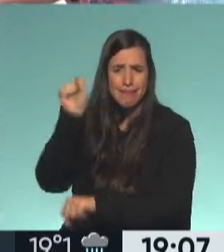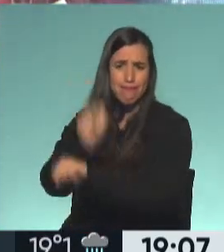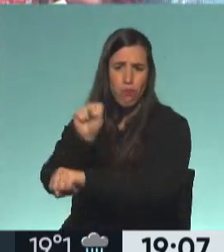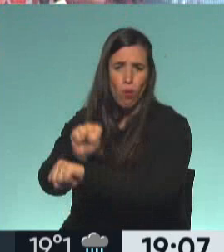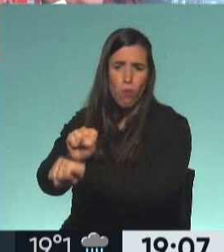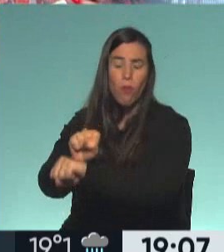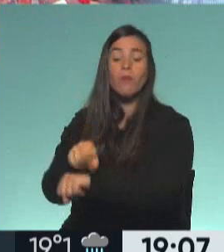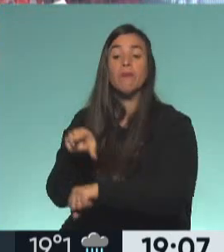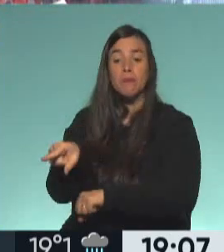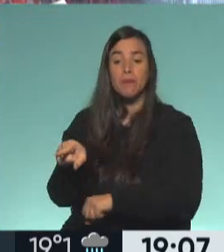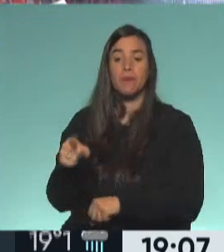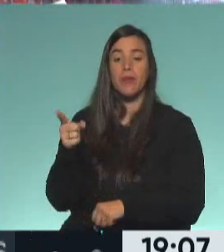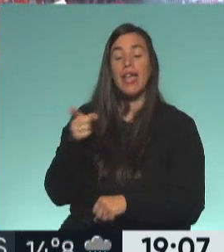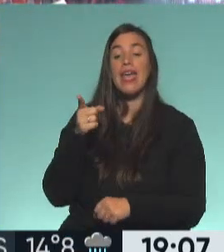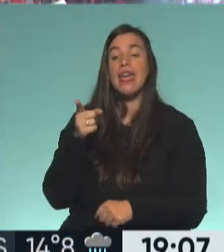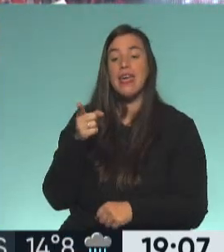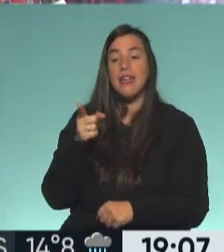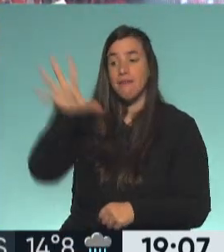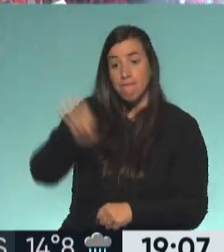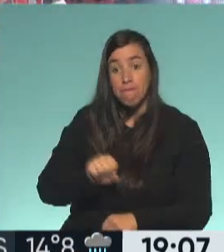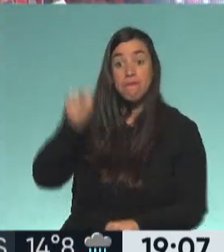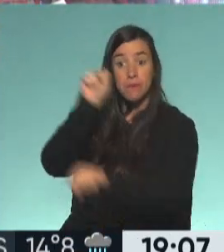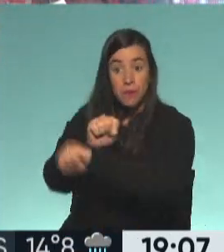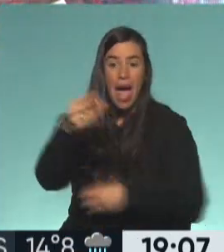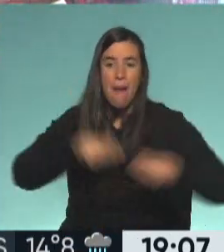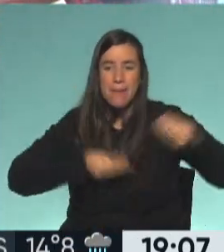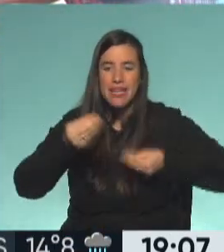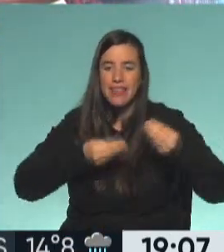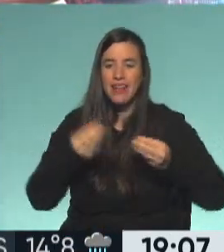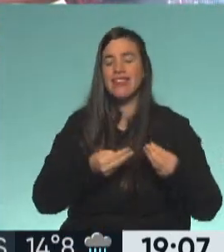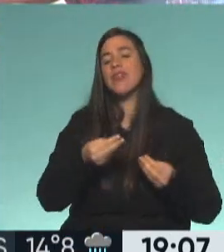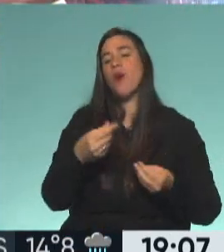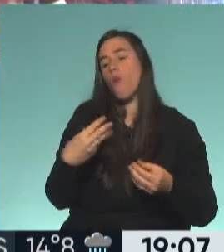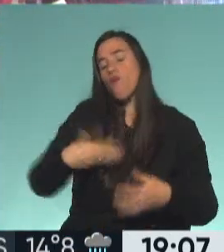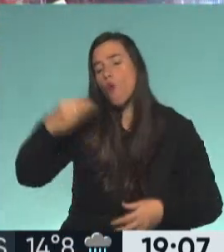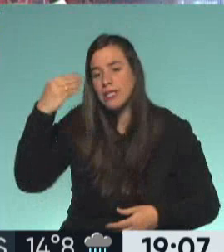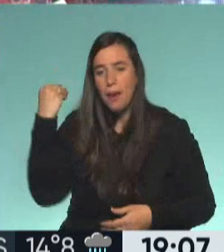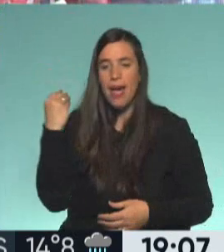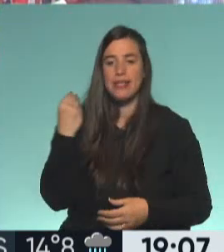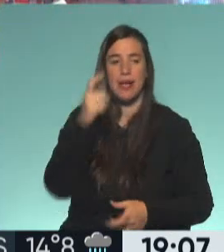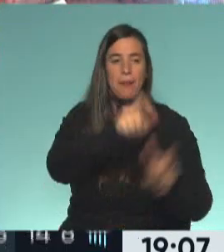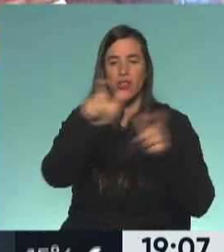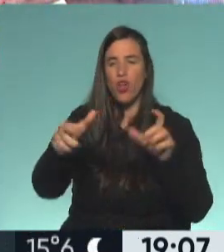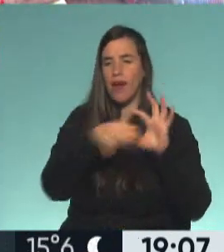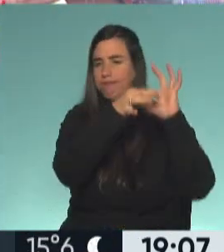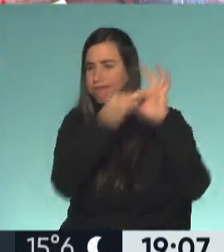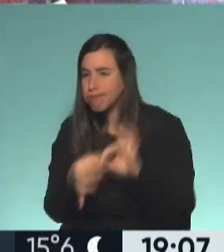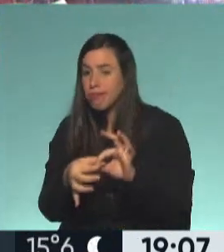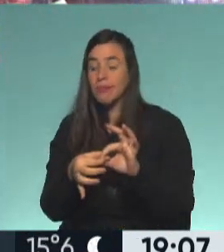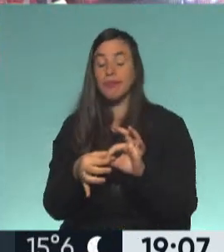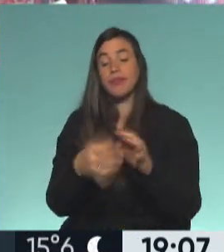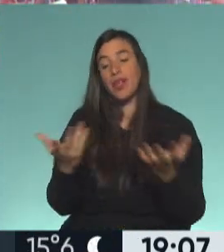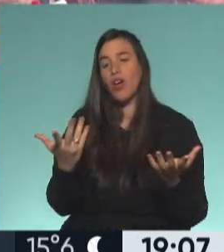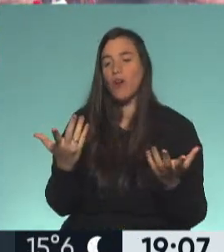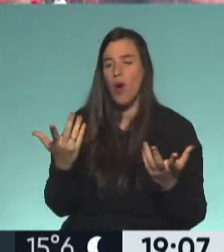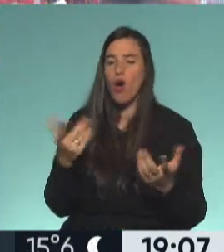cuestionada, que se trata de la detención administrativa, por la cual se detienen muchas veces a personas relacionadas a lo que comúnmente se suele